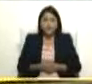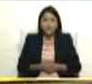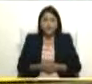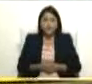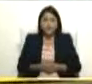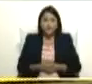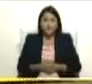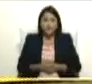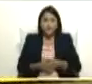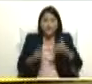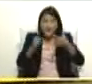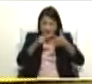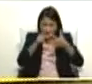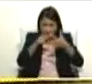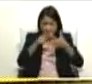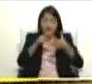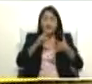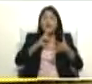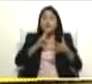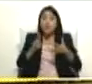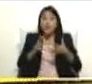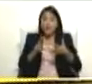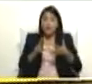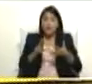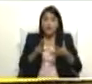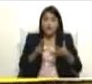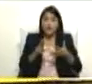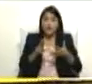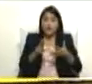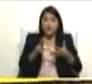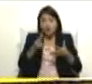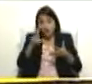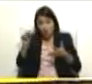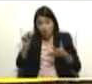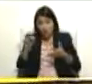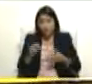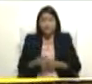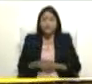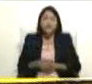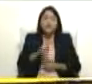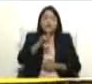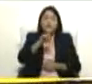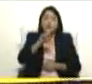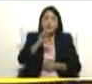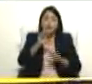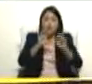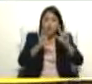De la pregunta número dos, la opción del no,